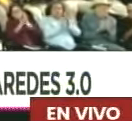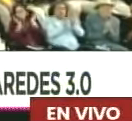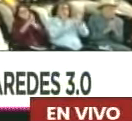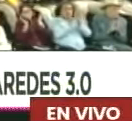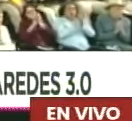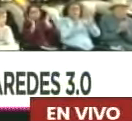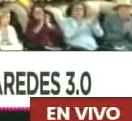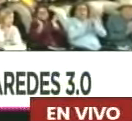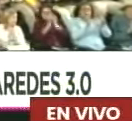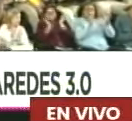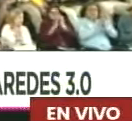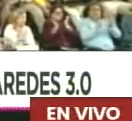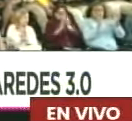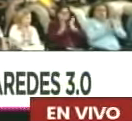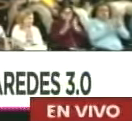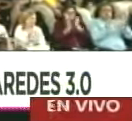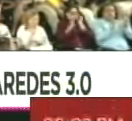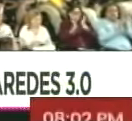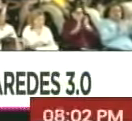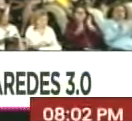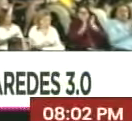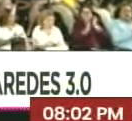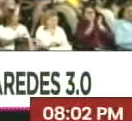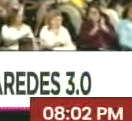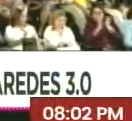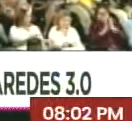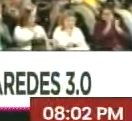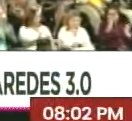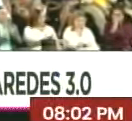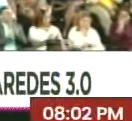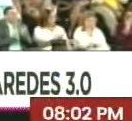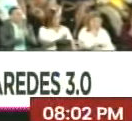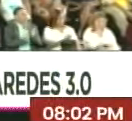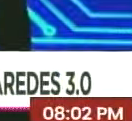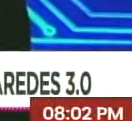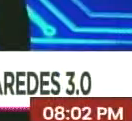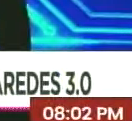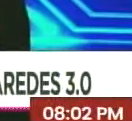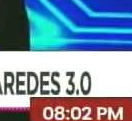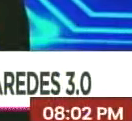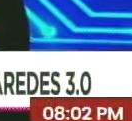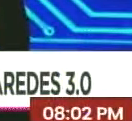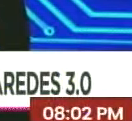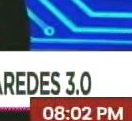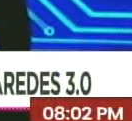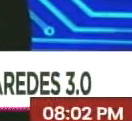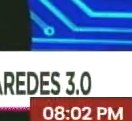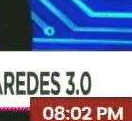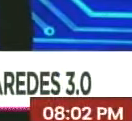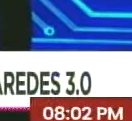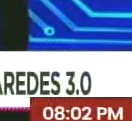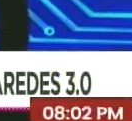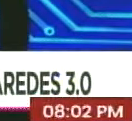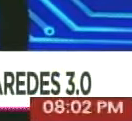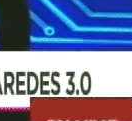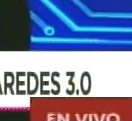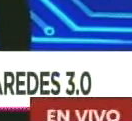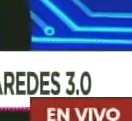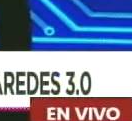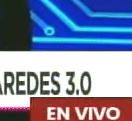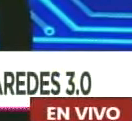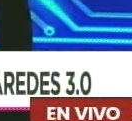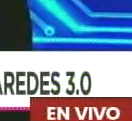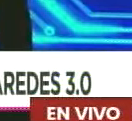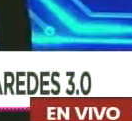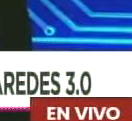odio. Impresionante, si se hace una línea del tiempo, jamás ha cambiado la actitud de ellos, ¿no? Nunca, jamás. Ellos